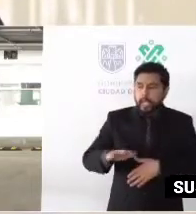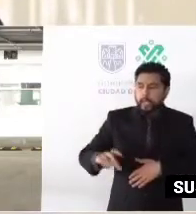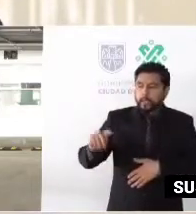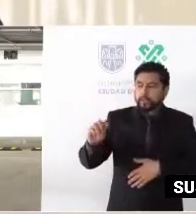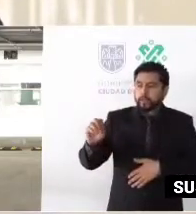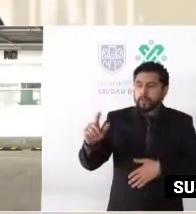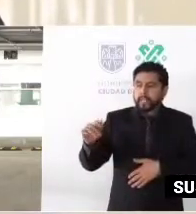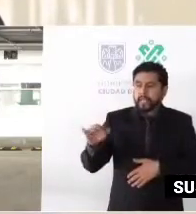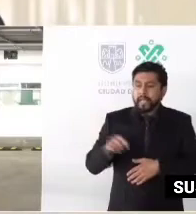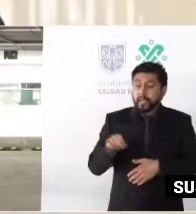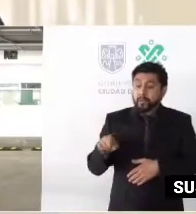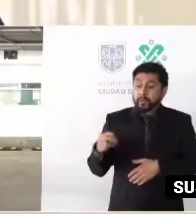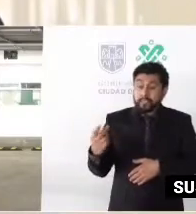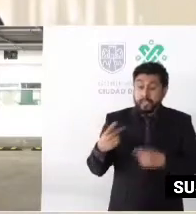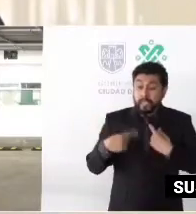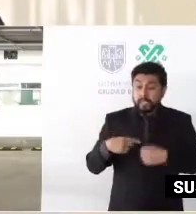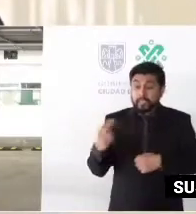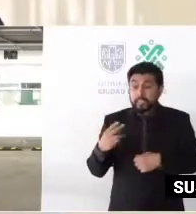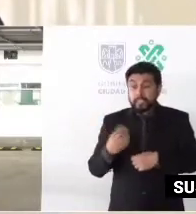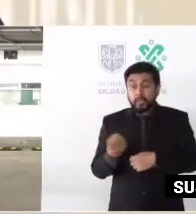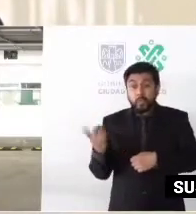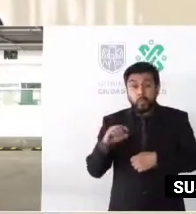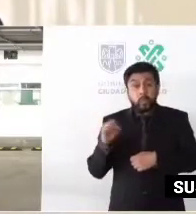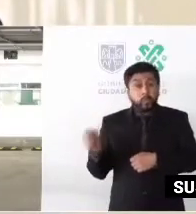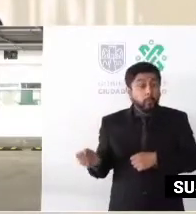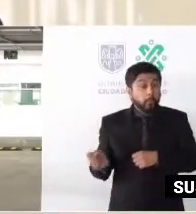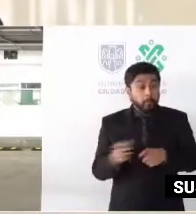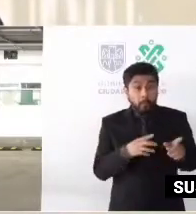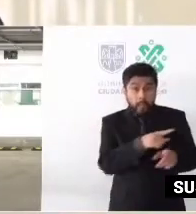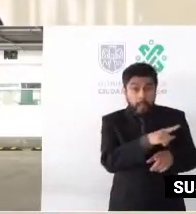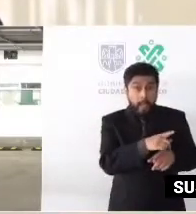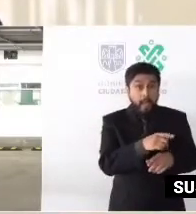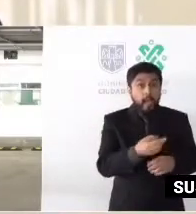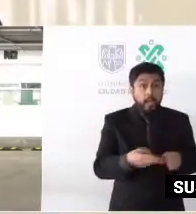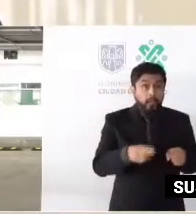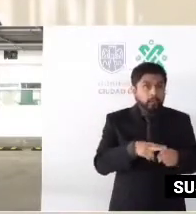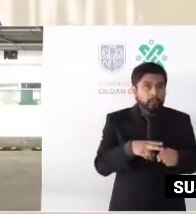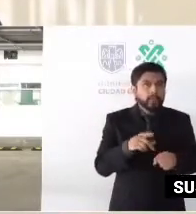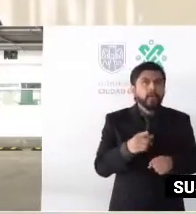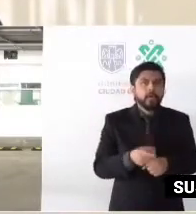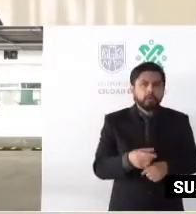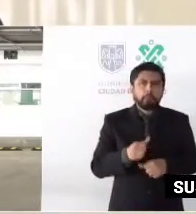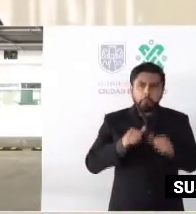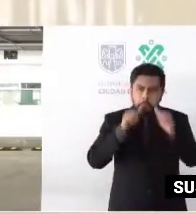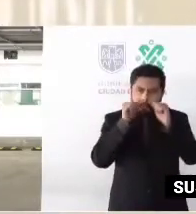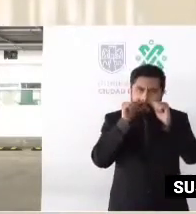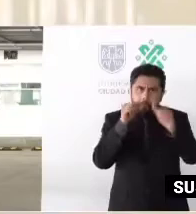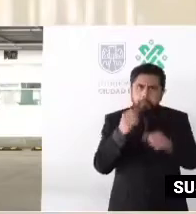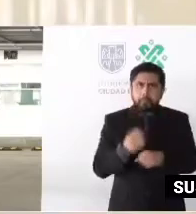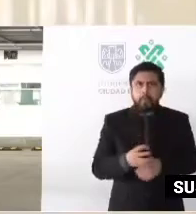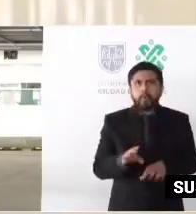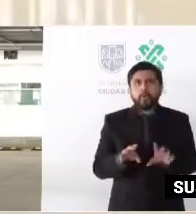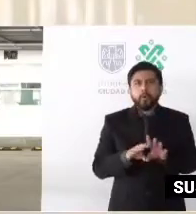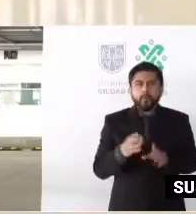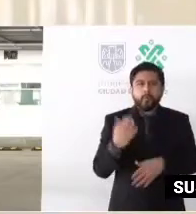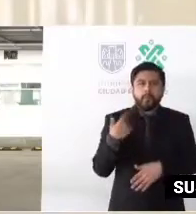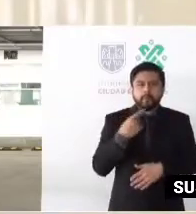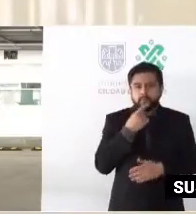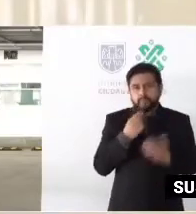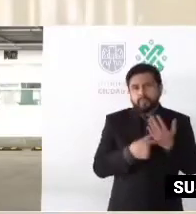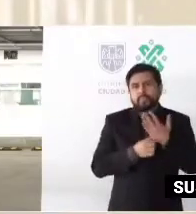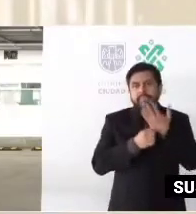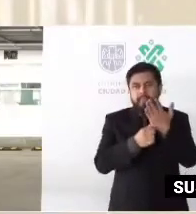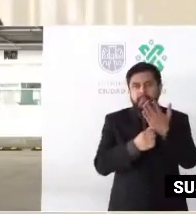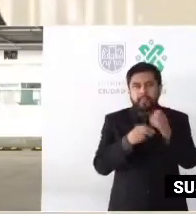región de aquí, a este hospital, será atendido en segunda, digamos, como se dice en la